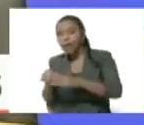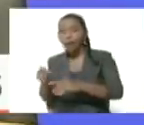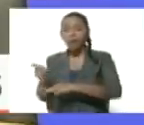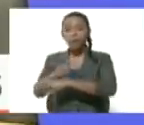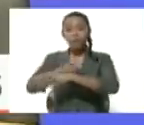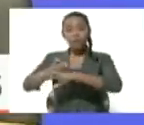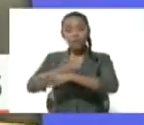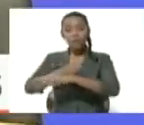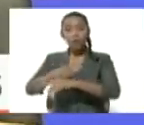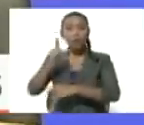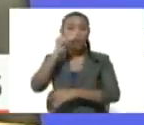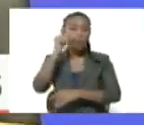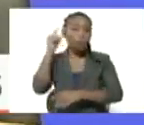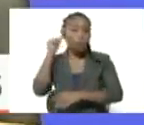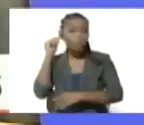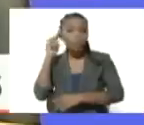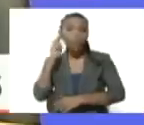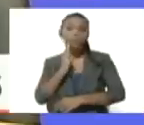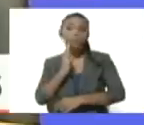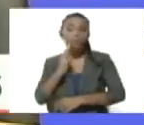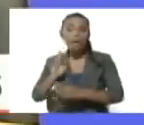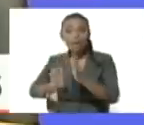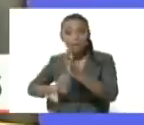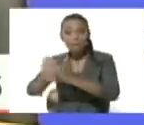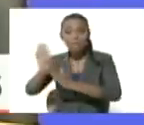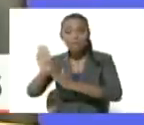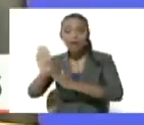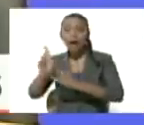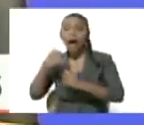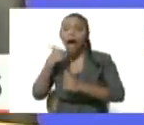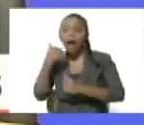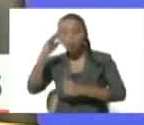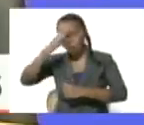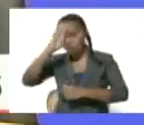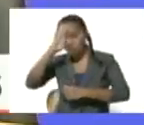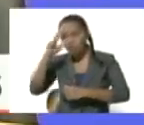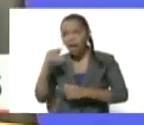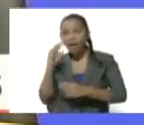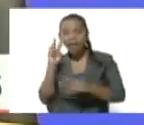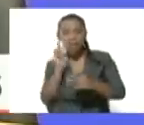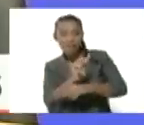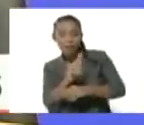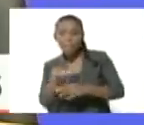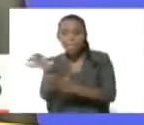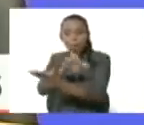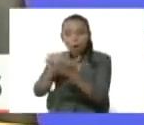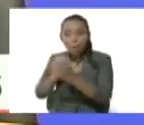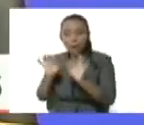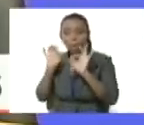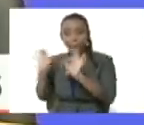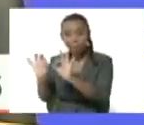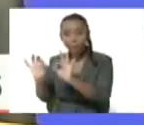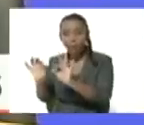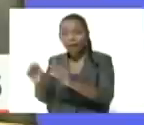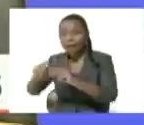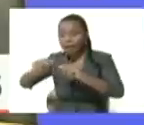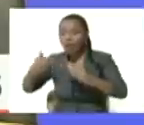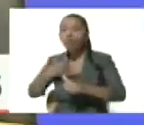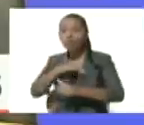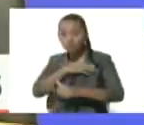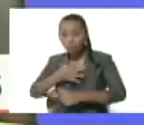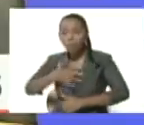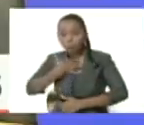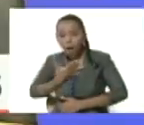alcaldes bolivarianos y bolivarianas, desarrollar consultas que tengan que ver con problemas puntuales en el territorio y que podamos nosotros, junto a